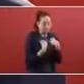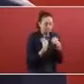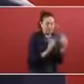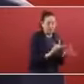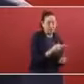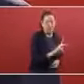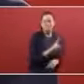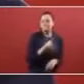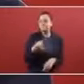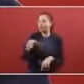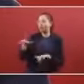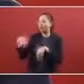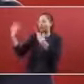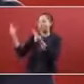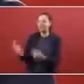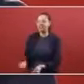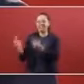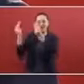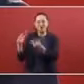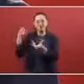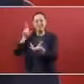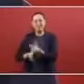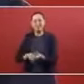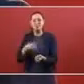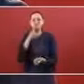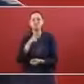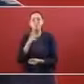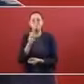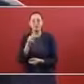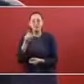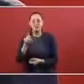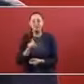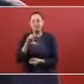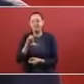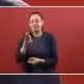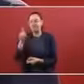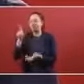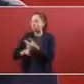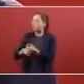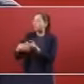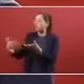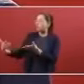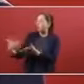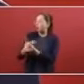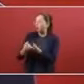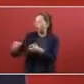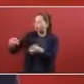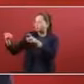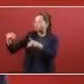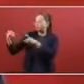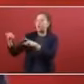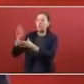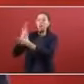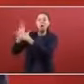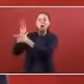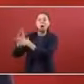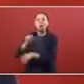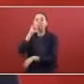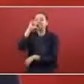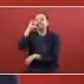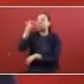los grandes negocios en Pemex, en la Comisión Federal de Electricidad, nada. Entonces, ya no va a haber